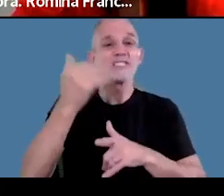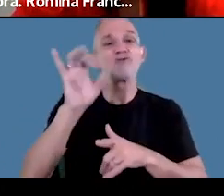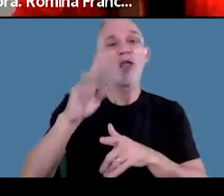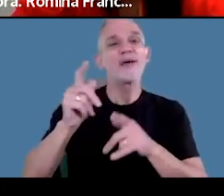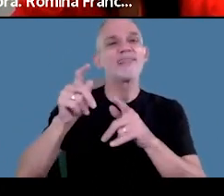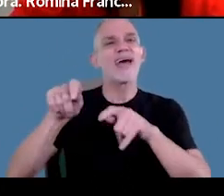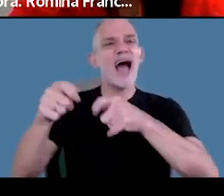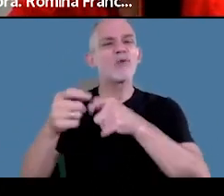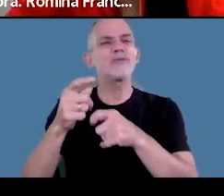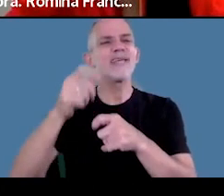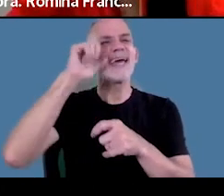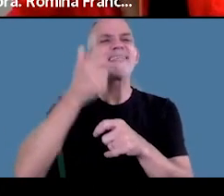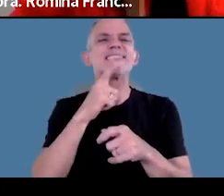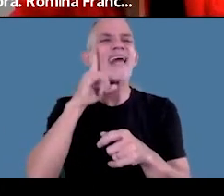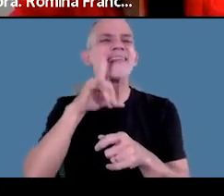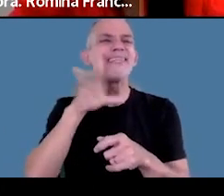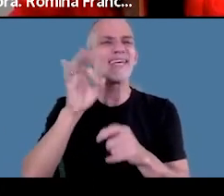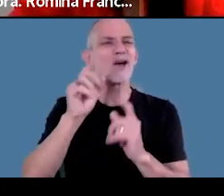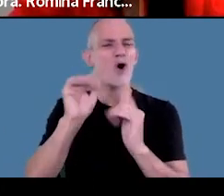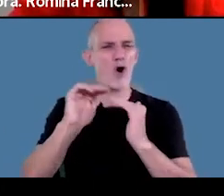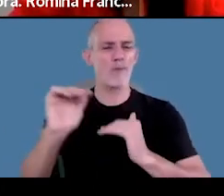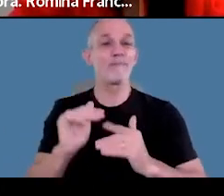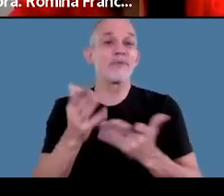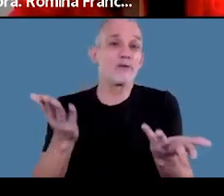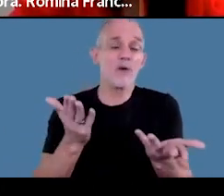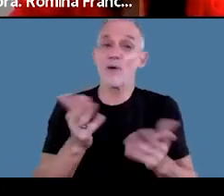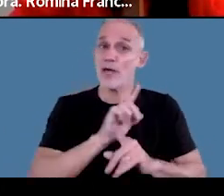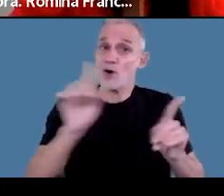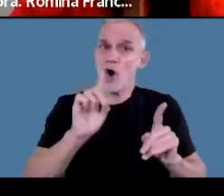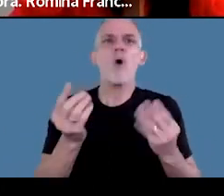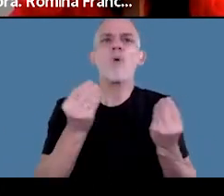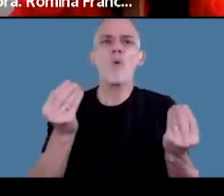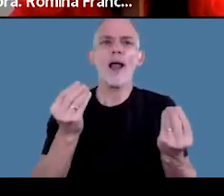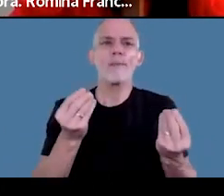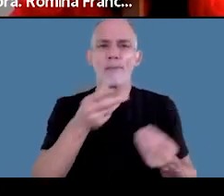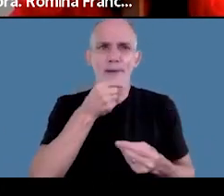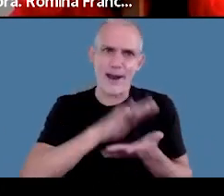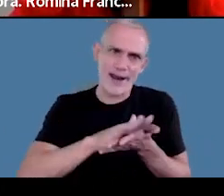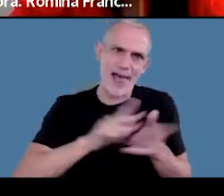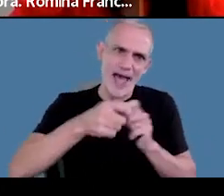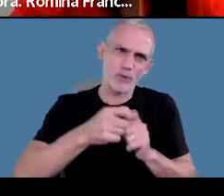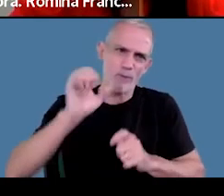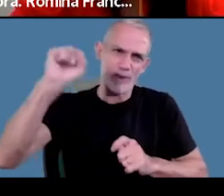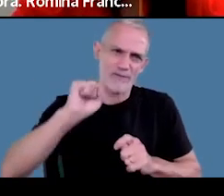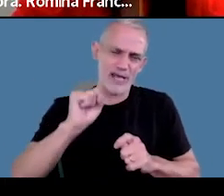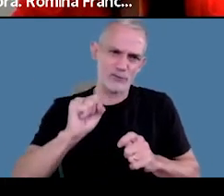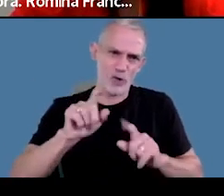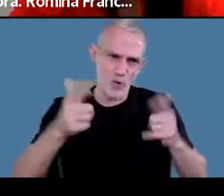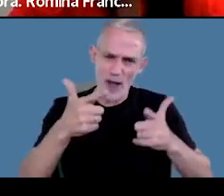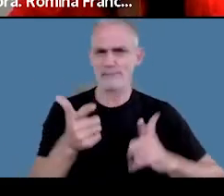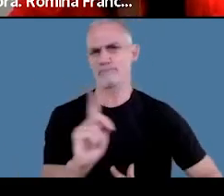ajuste estático. Lo que sí no puede suceder es, por supuesto, que no tengan ajuste por inflación, que no tengan